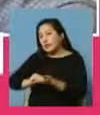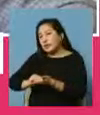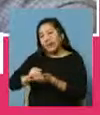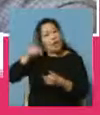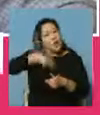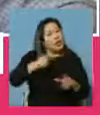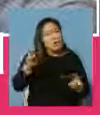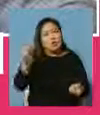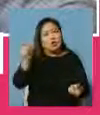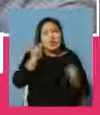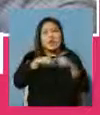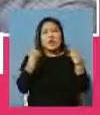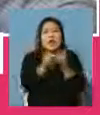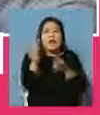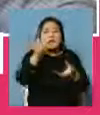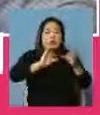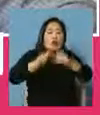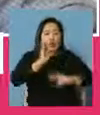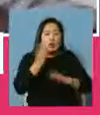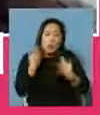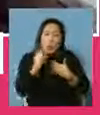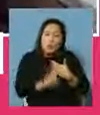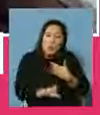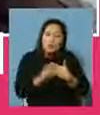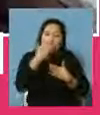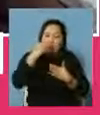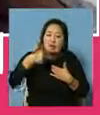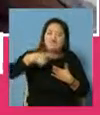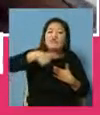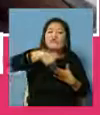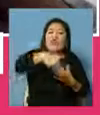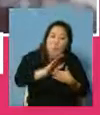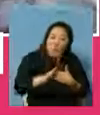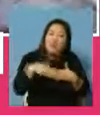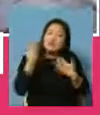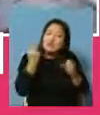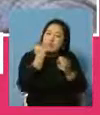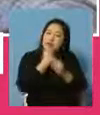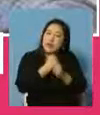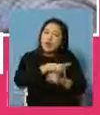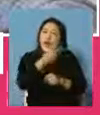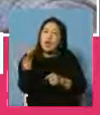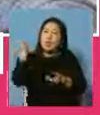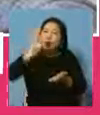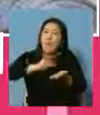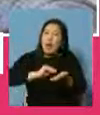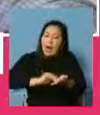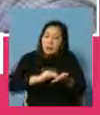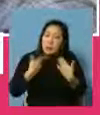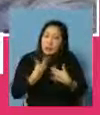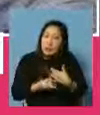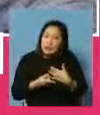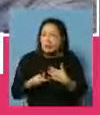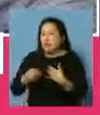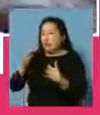¿estos laboratorios pueden servir para, una vez que pase la pandemia, realizar otros estudios? Sí,